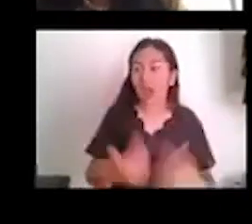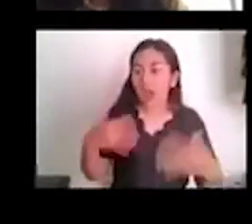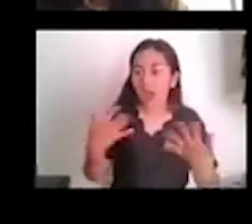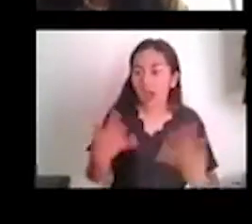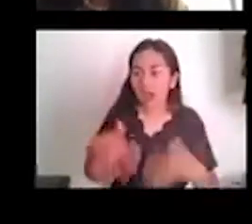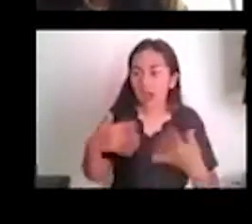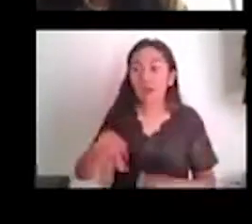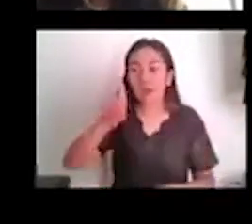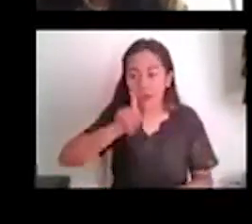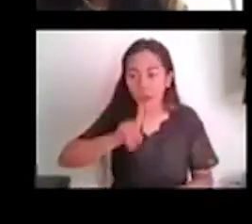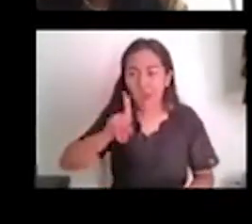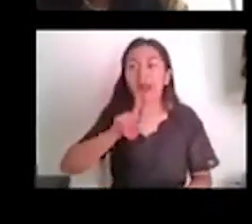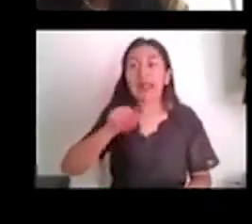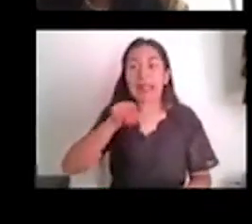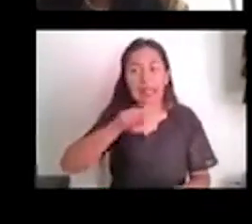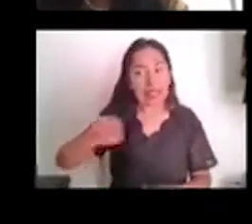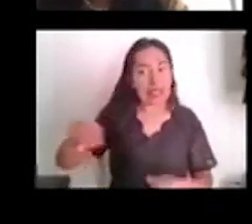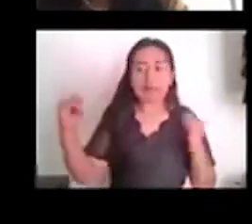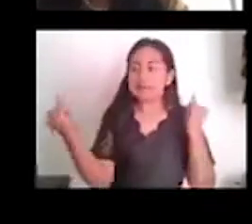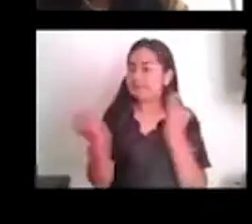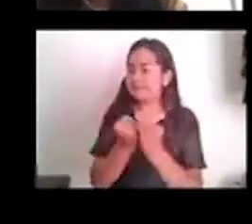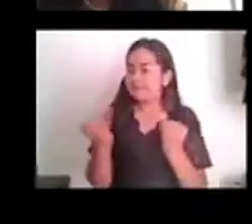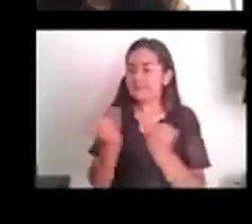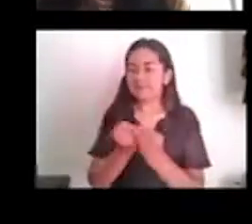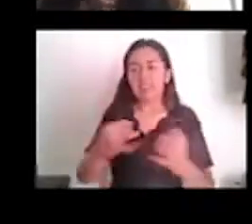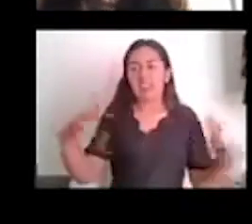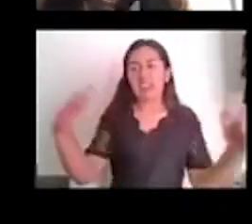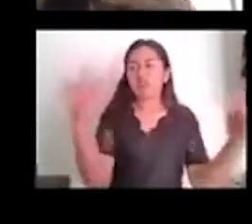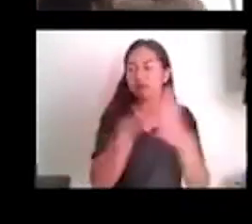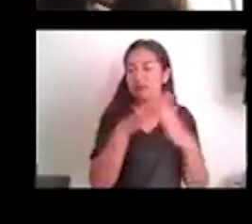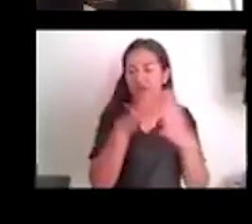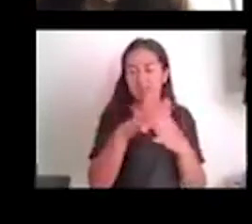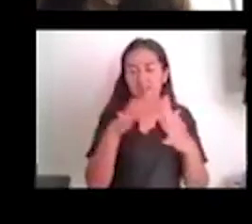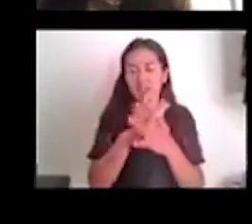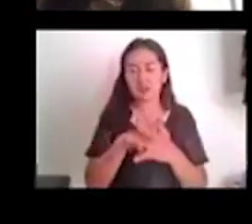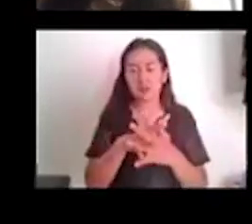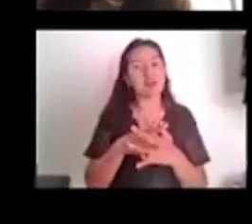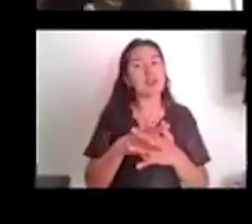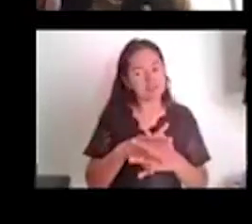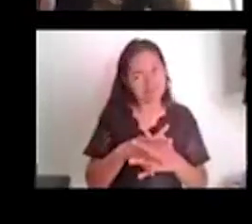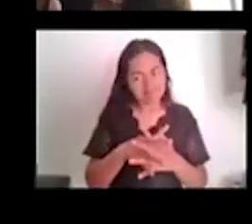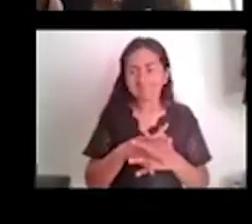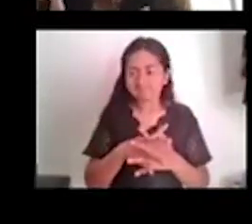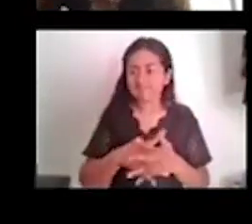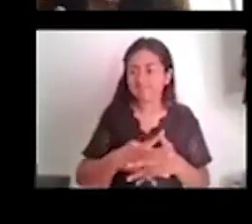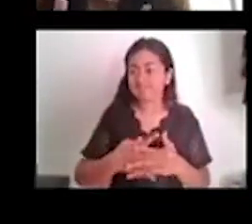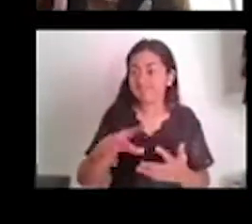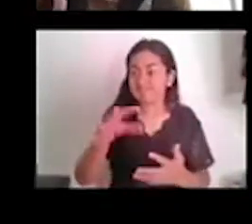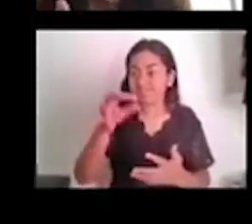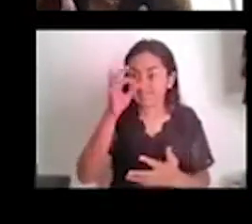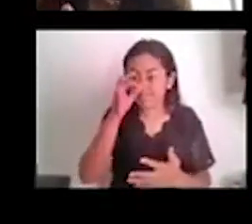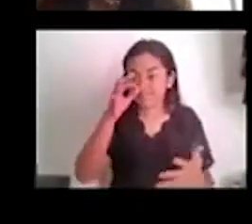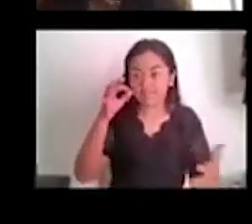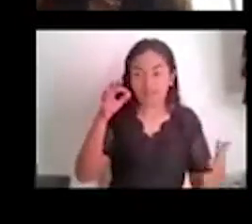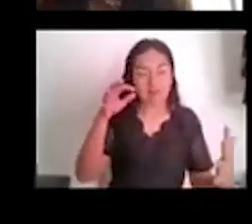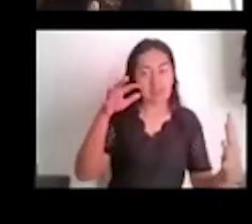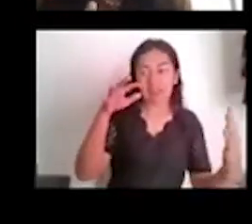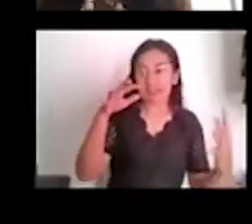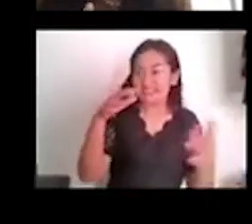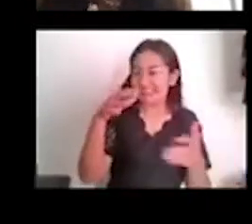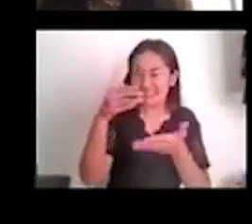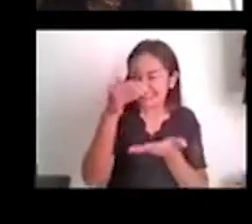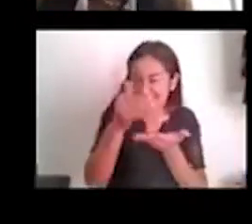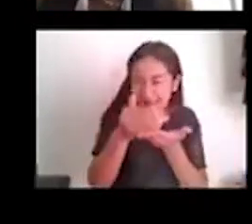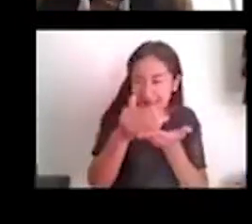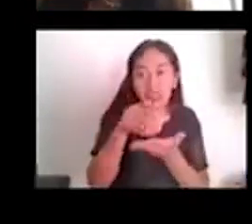las mujeres tenochcas se unieron en esa última guerra de ese periodo, de ese momento, y también defienden